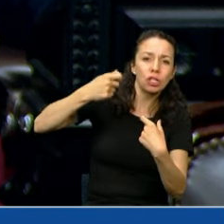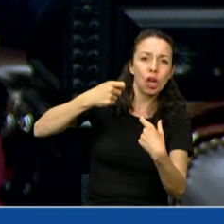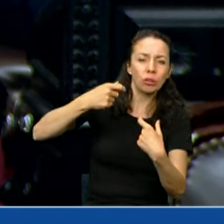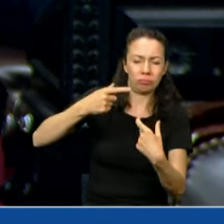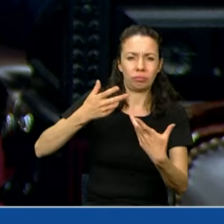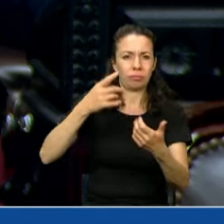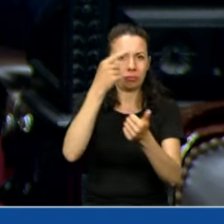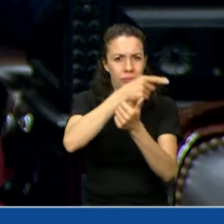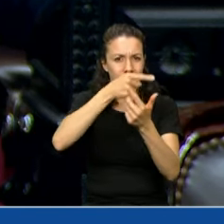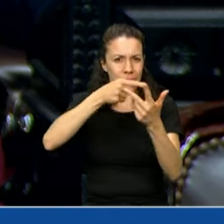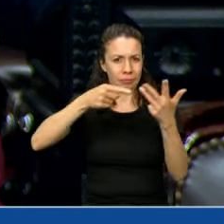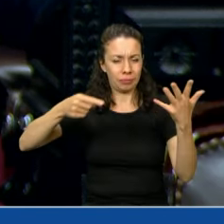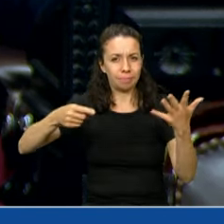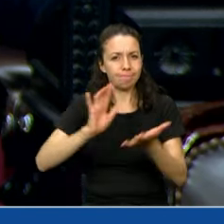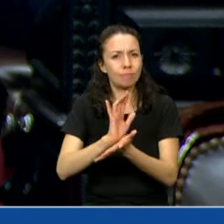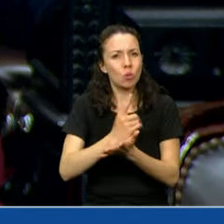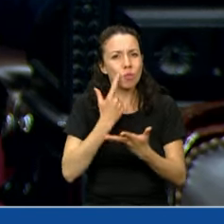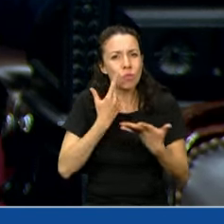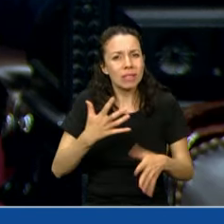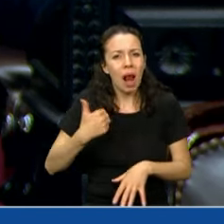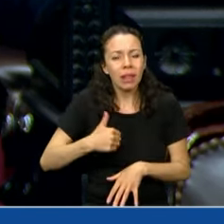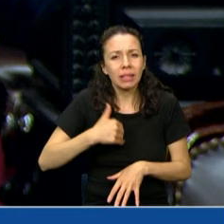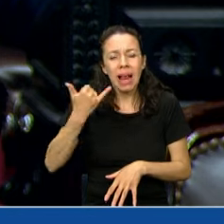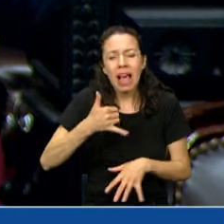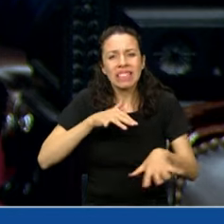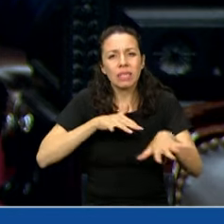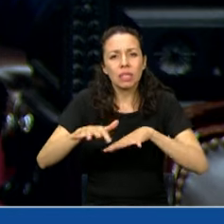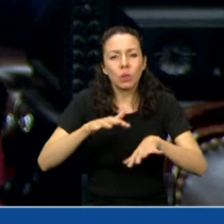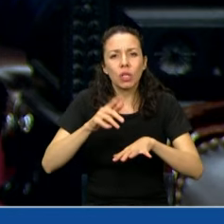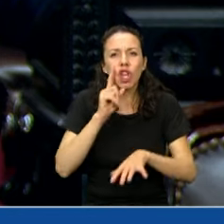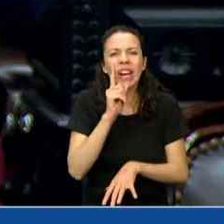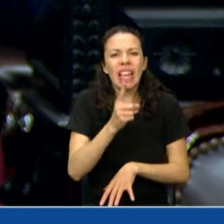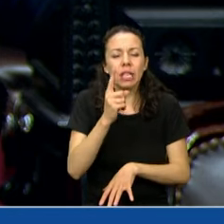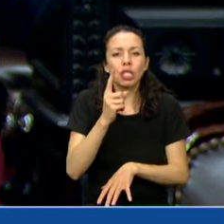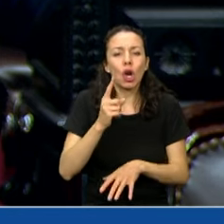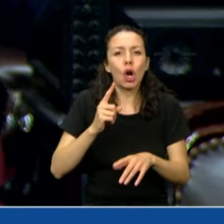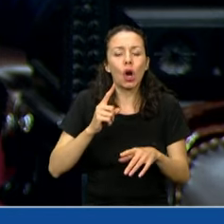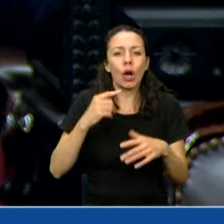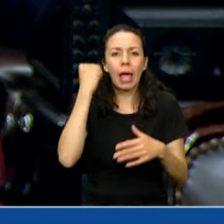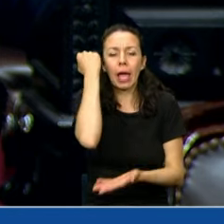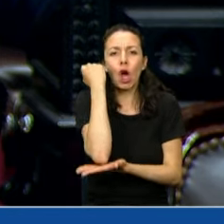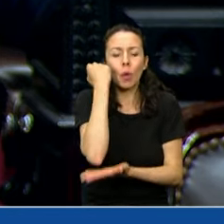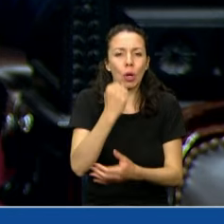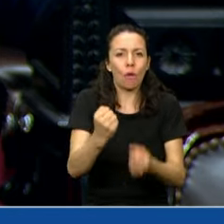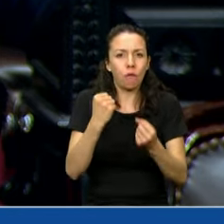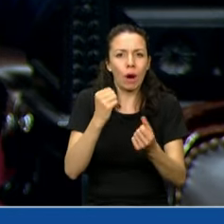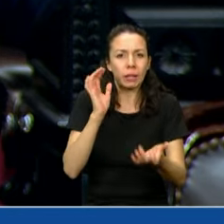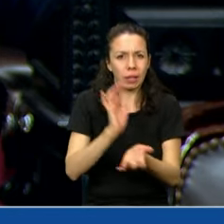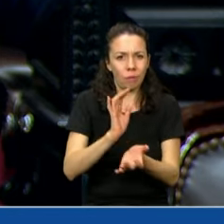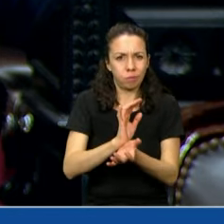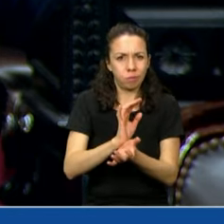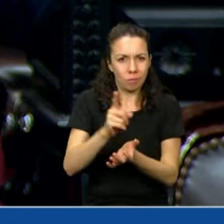riesgo regulatorio tremendo al que se exponen las inversiones que podrían mirar a la Argentina como un